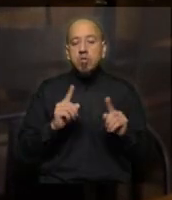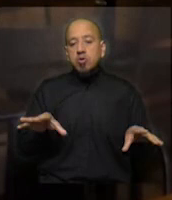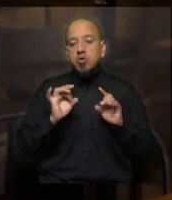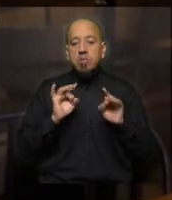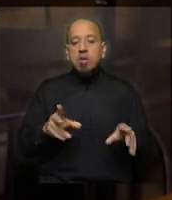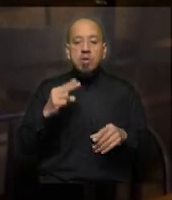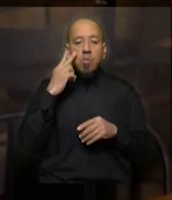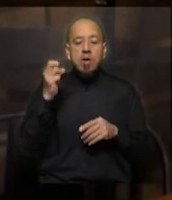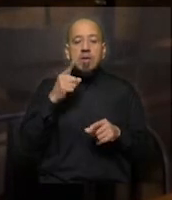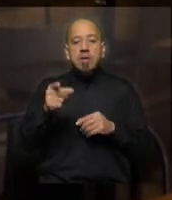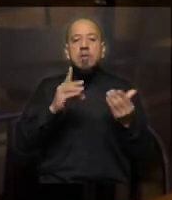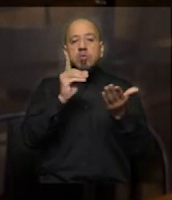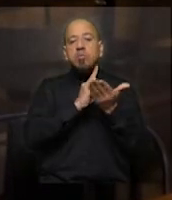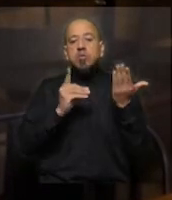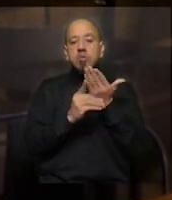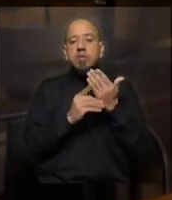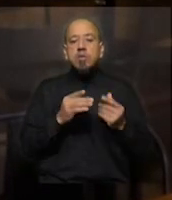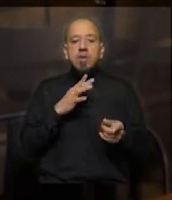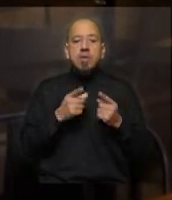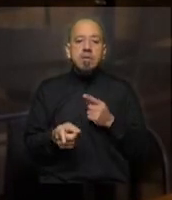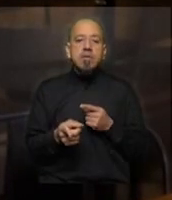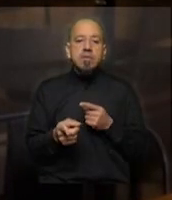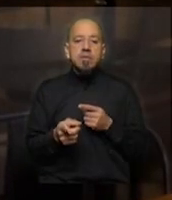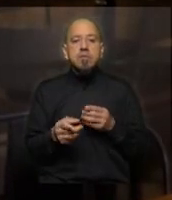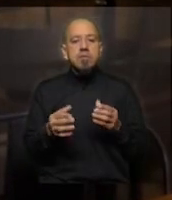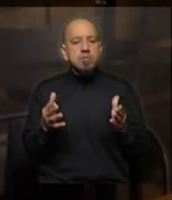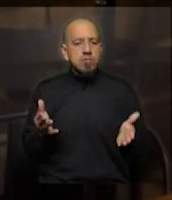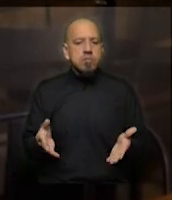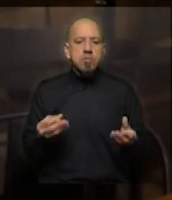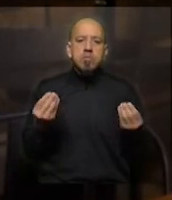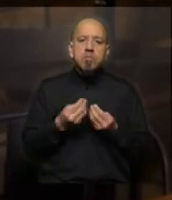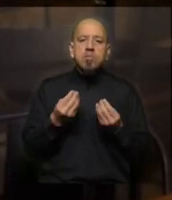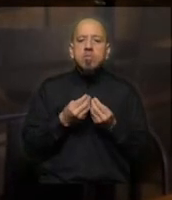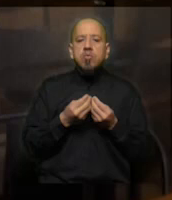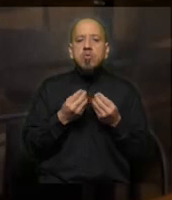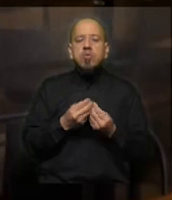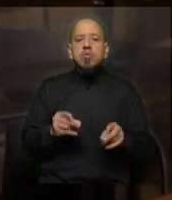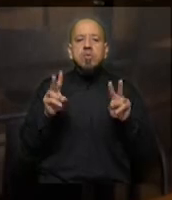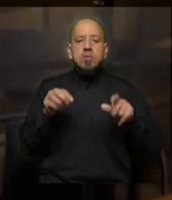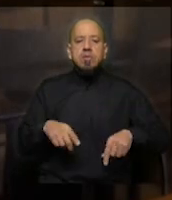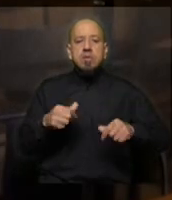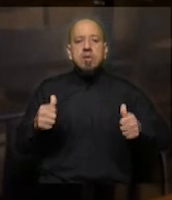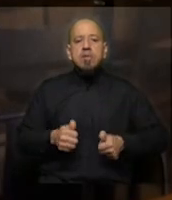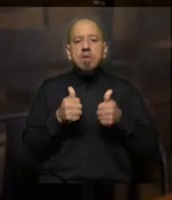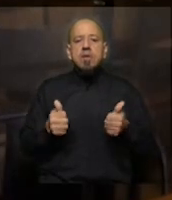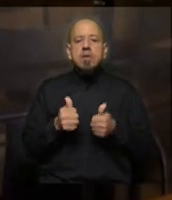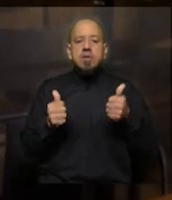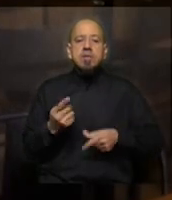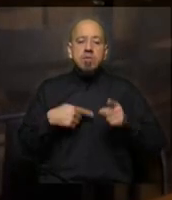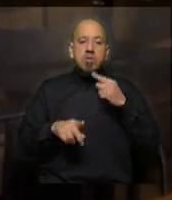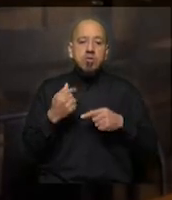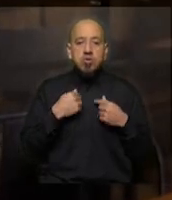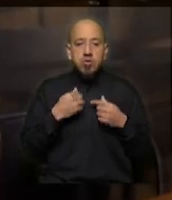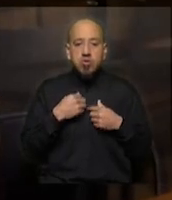es un proyecto y que engloba muchos aspectos y muchas actividades. Pero bueno, no voy a hablar yo sola,